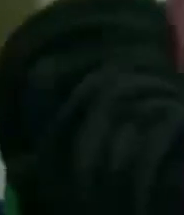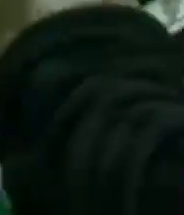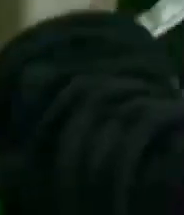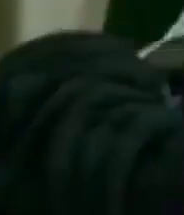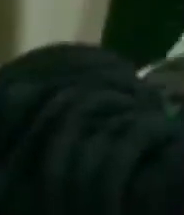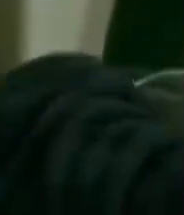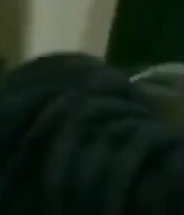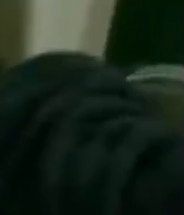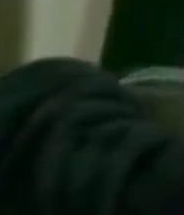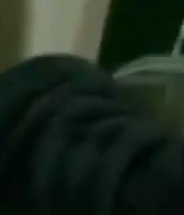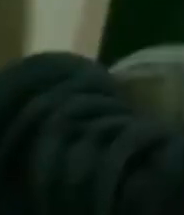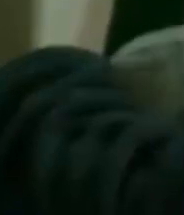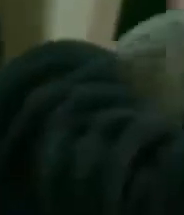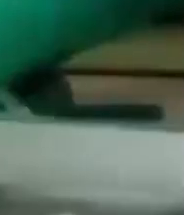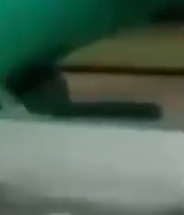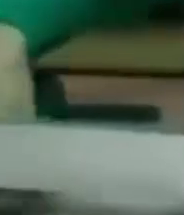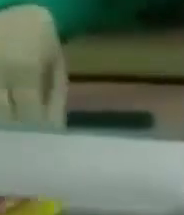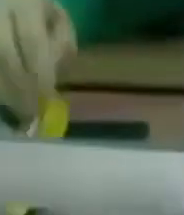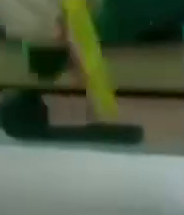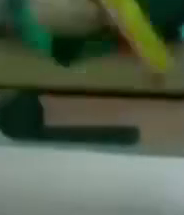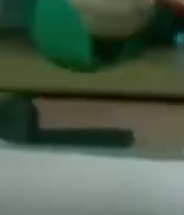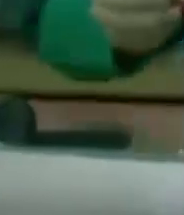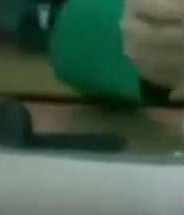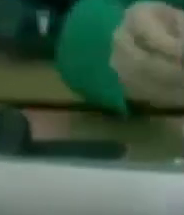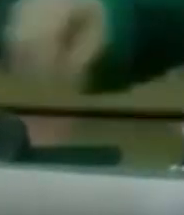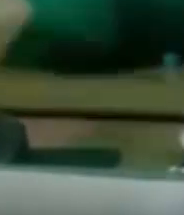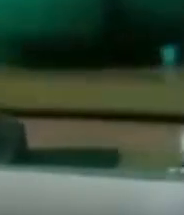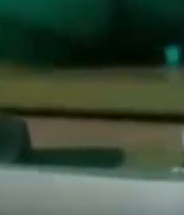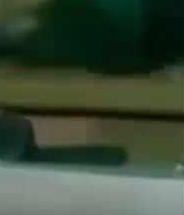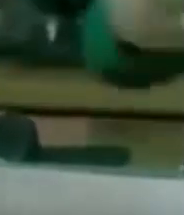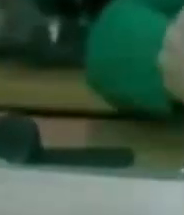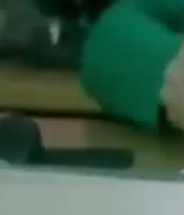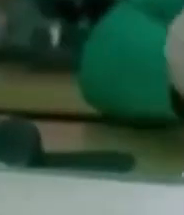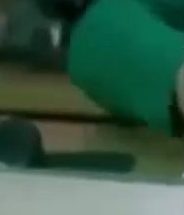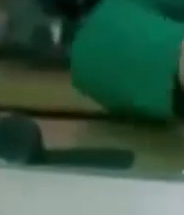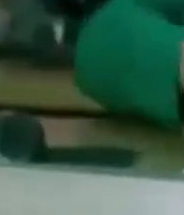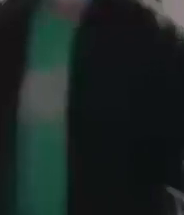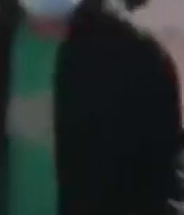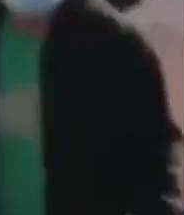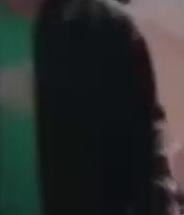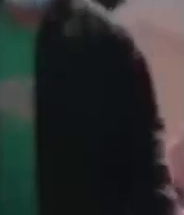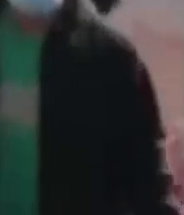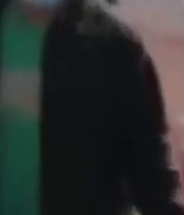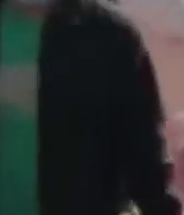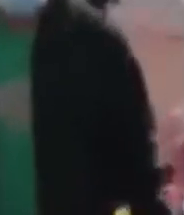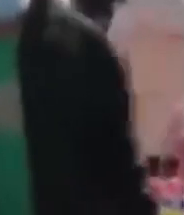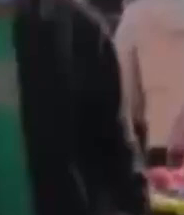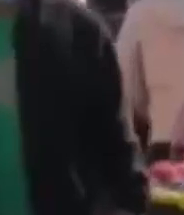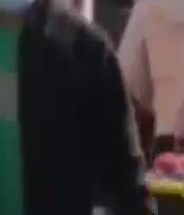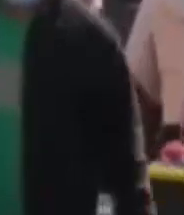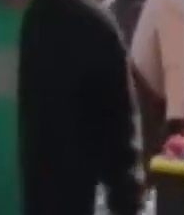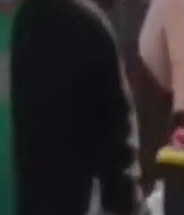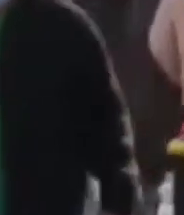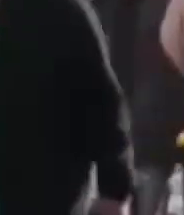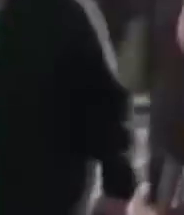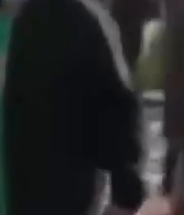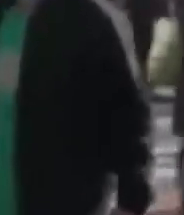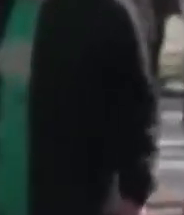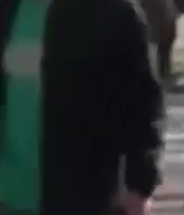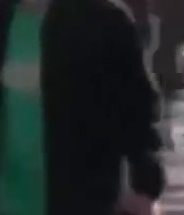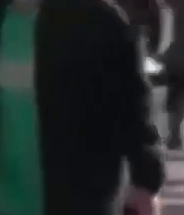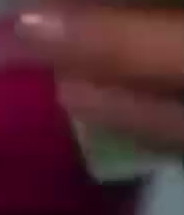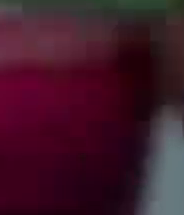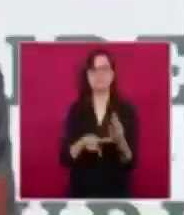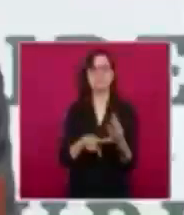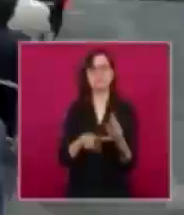no se refiere, pero yo te diría que a mí lo que más me resaltó de este informe